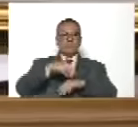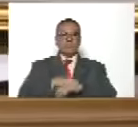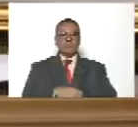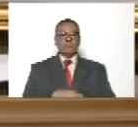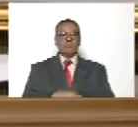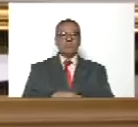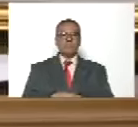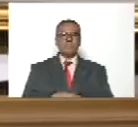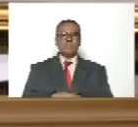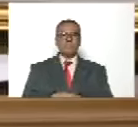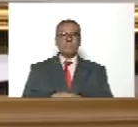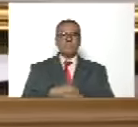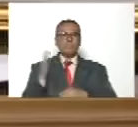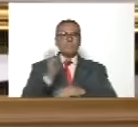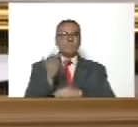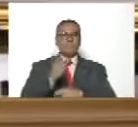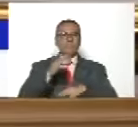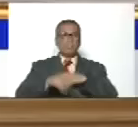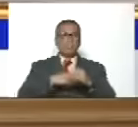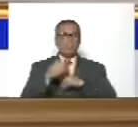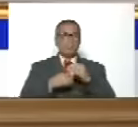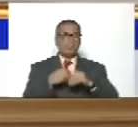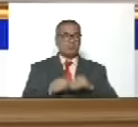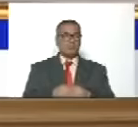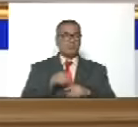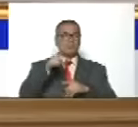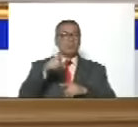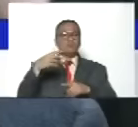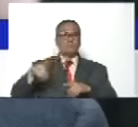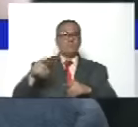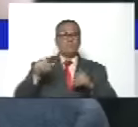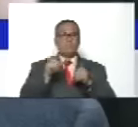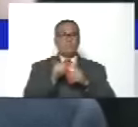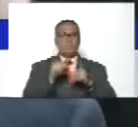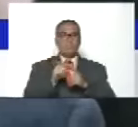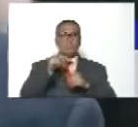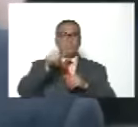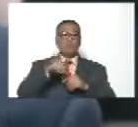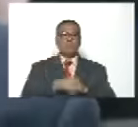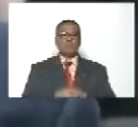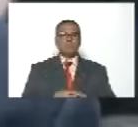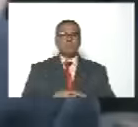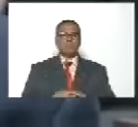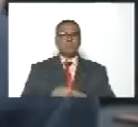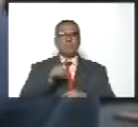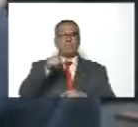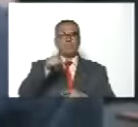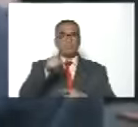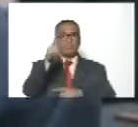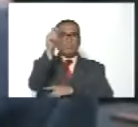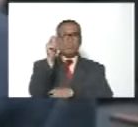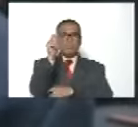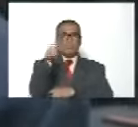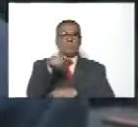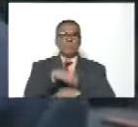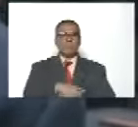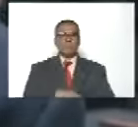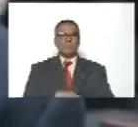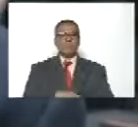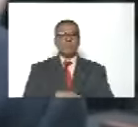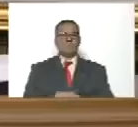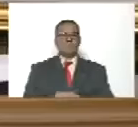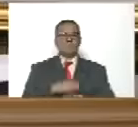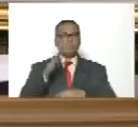Nacional, sanciones correspondientes a los derechos de palabra del citado diputado.